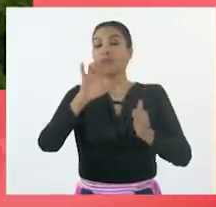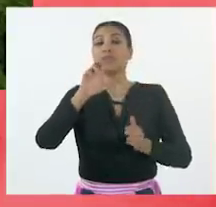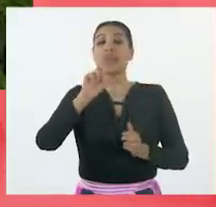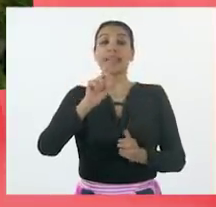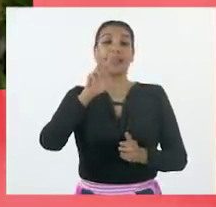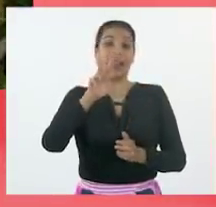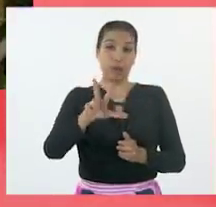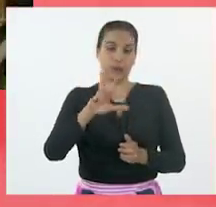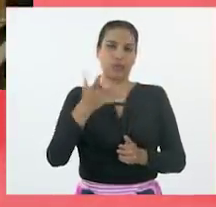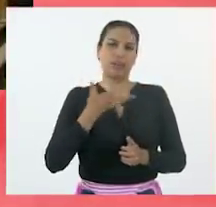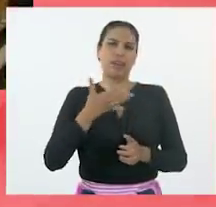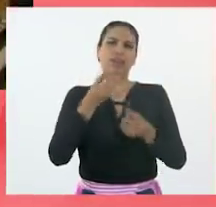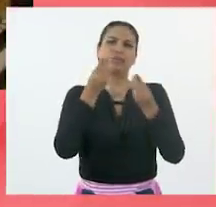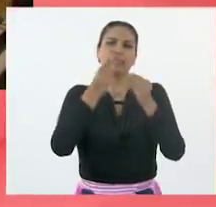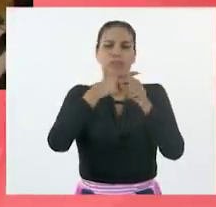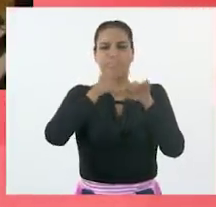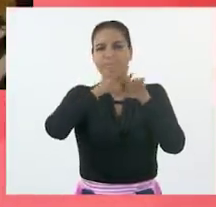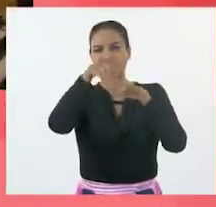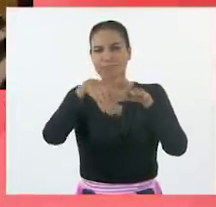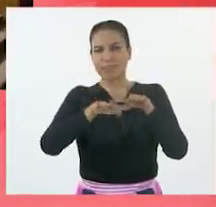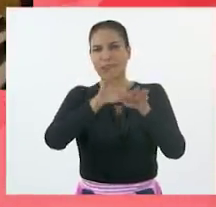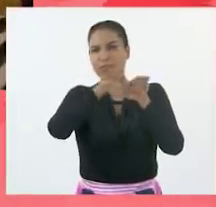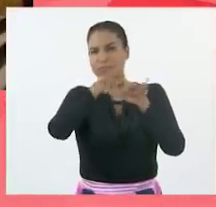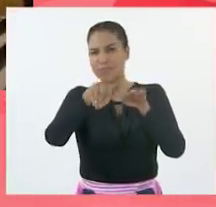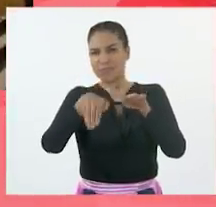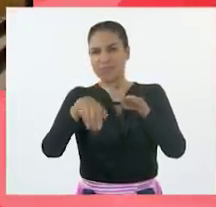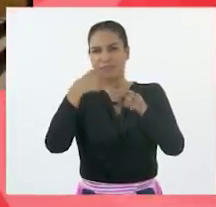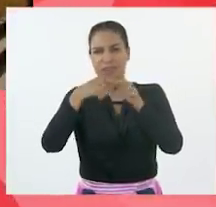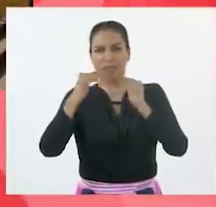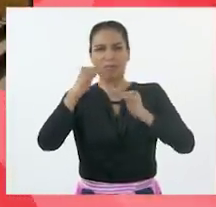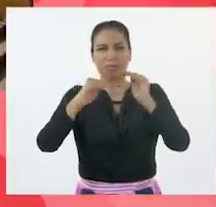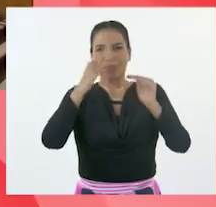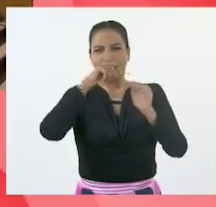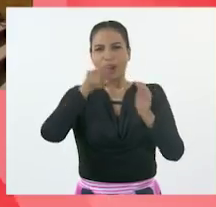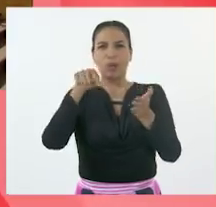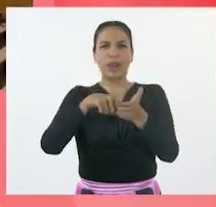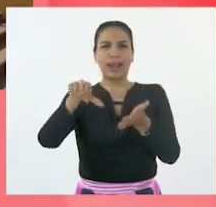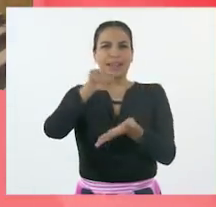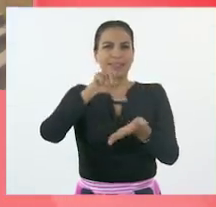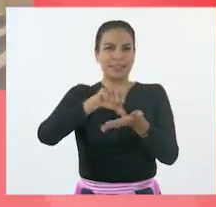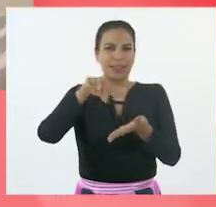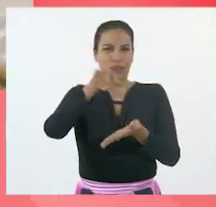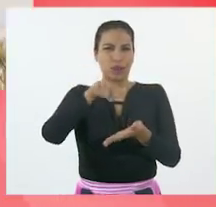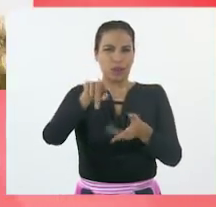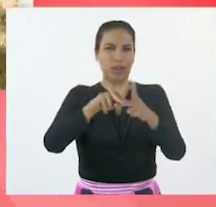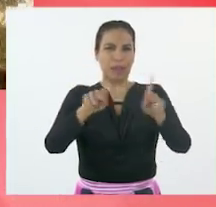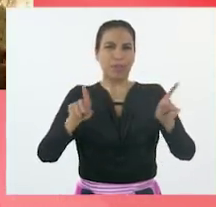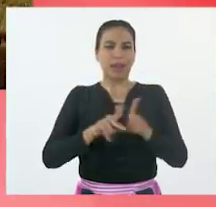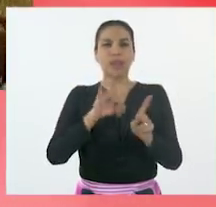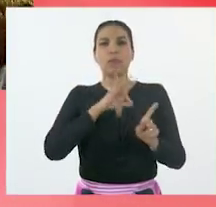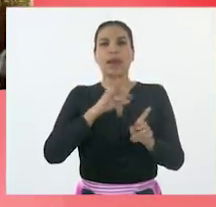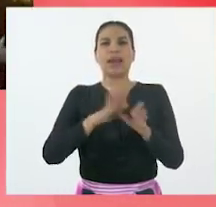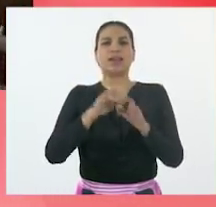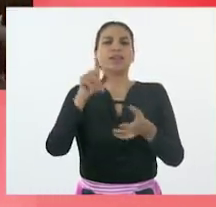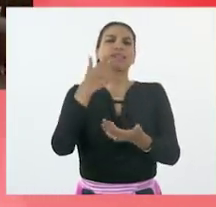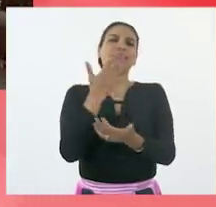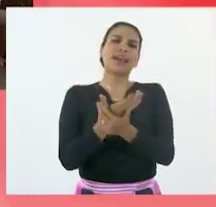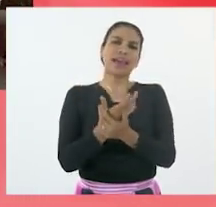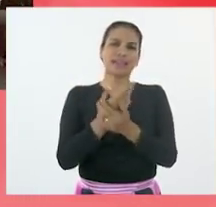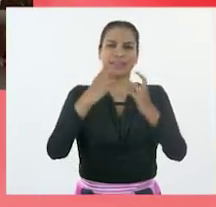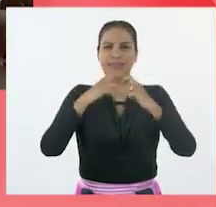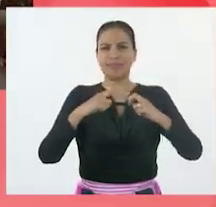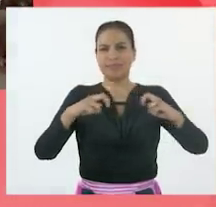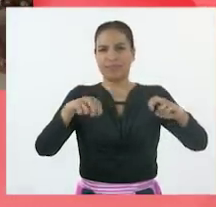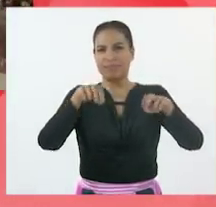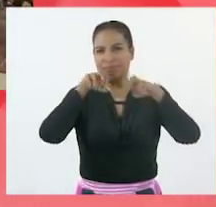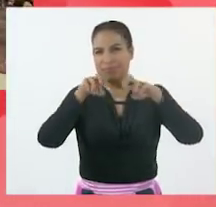1538. Tiene muchos desniveles y escalones que nos conducen al centro de la plaza, en donde podemos tomar un descanso en una